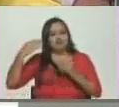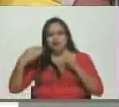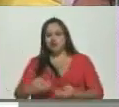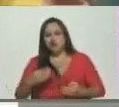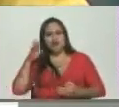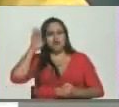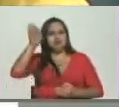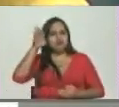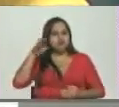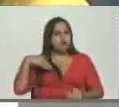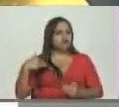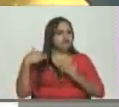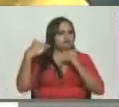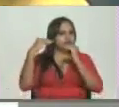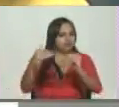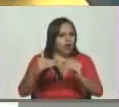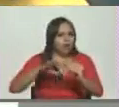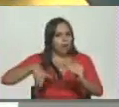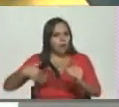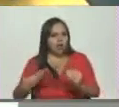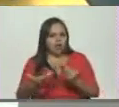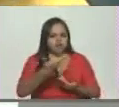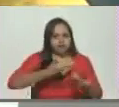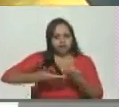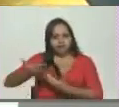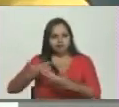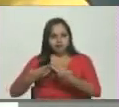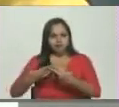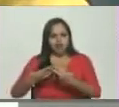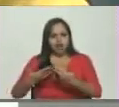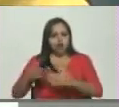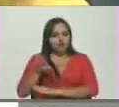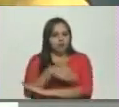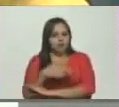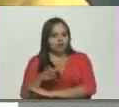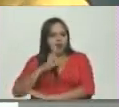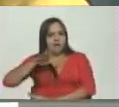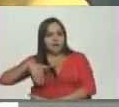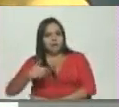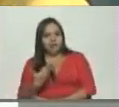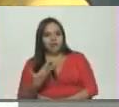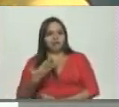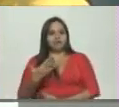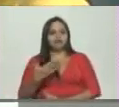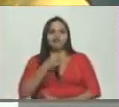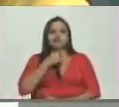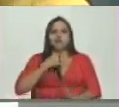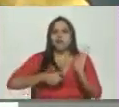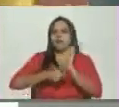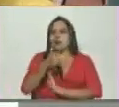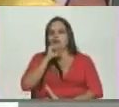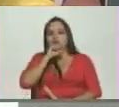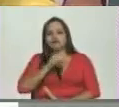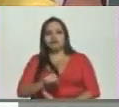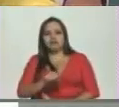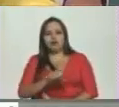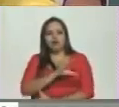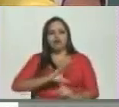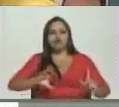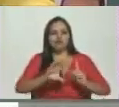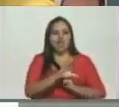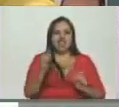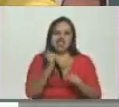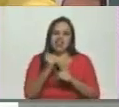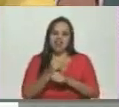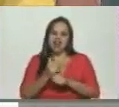puedan compenetrarse con nuestra música, van a apreciar precisamente, y su trabajo va a ir un